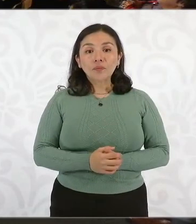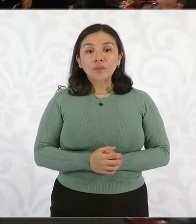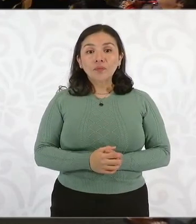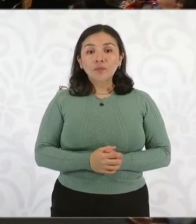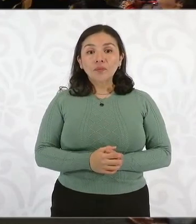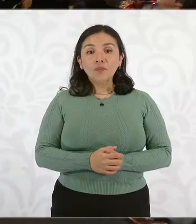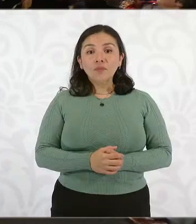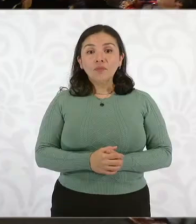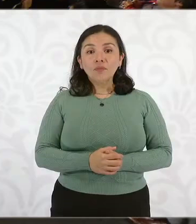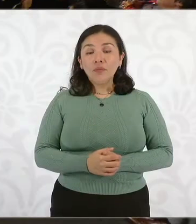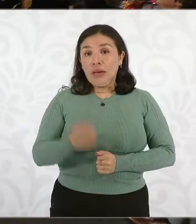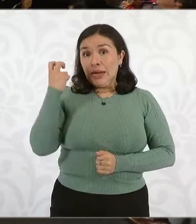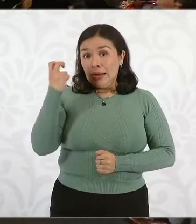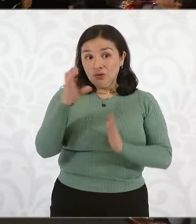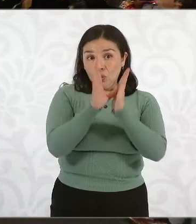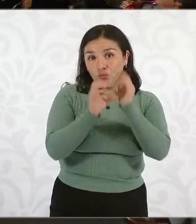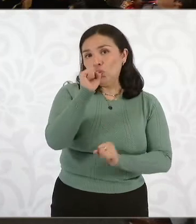Ahí no viene en la Constitución,